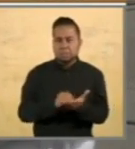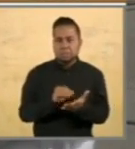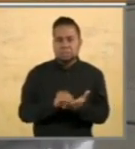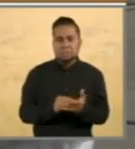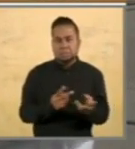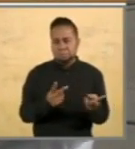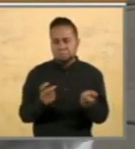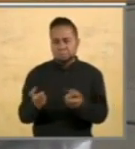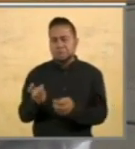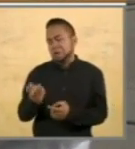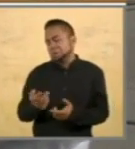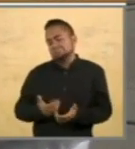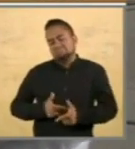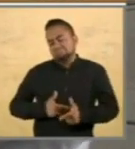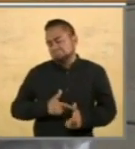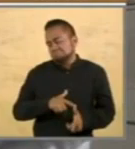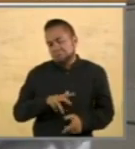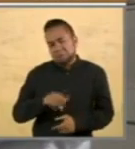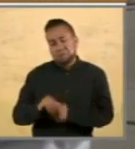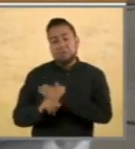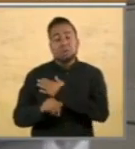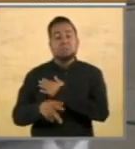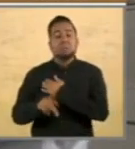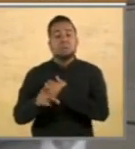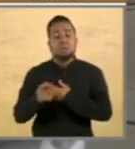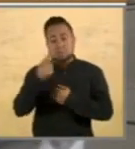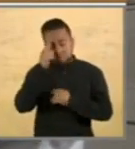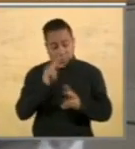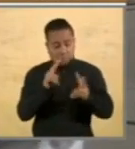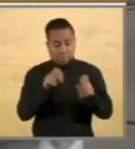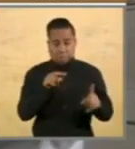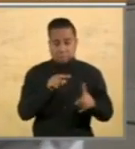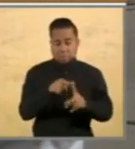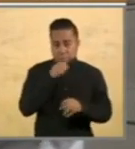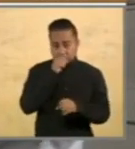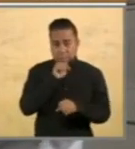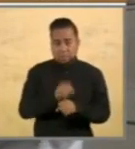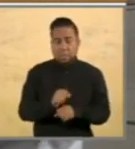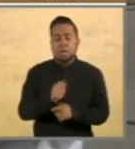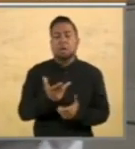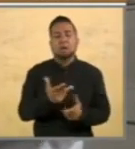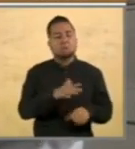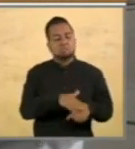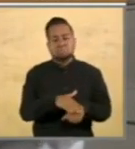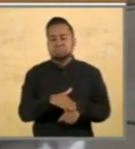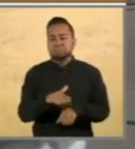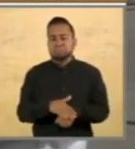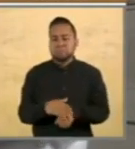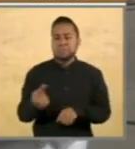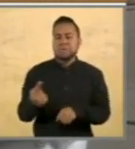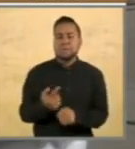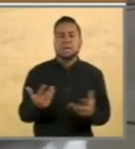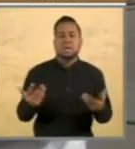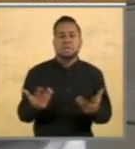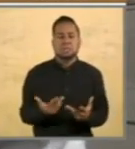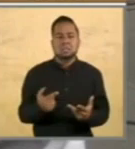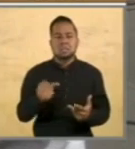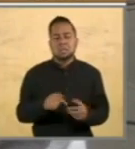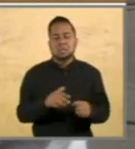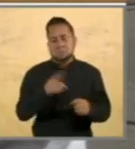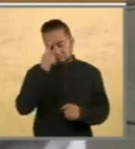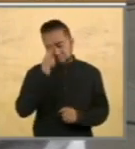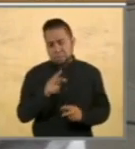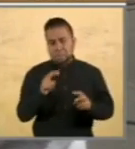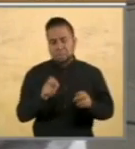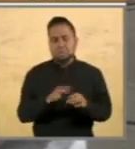delincuencia porque eso es indiscutible pero sí en estos temas secretaria secretario qué se está haciendo Y sobre todo en